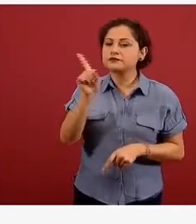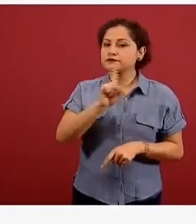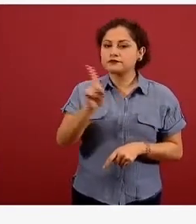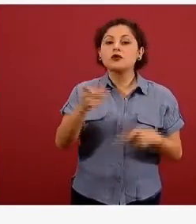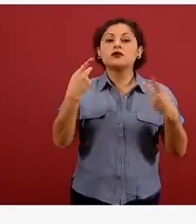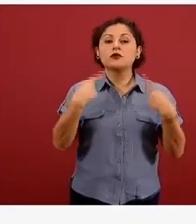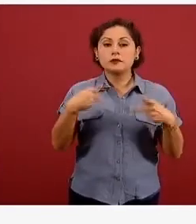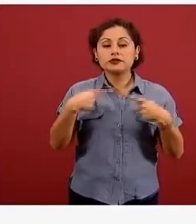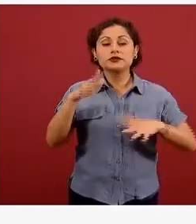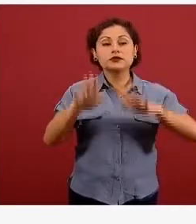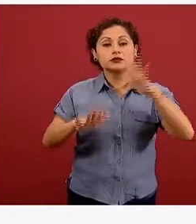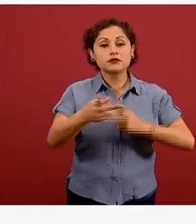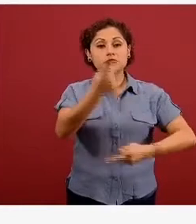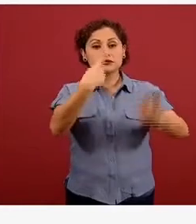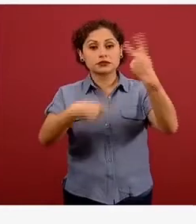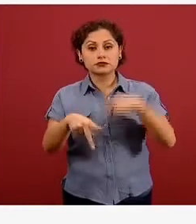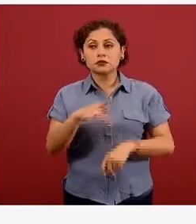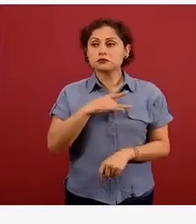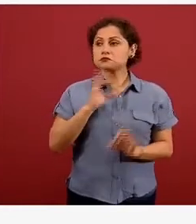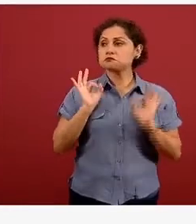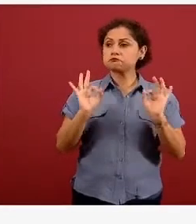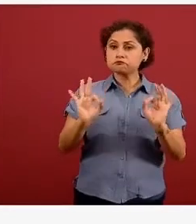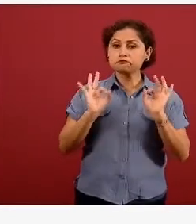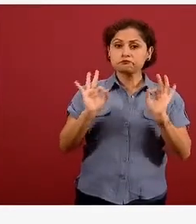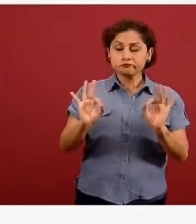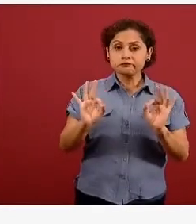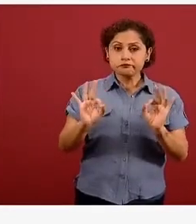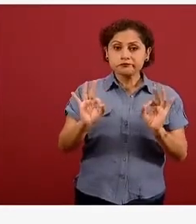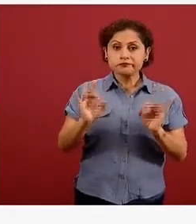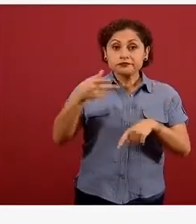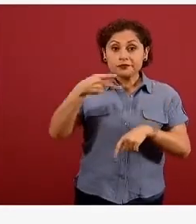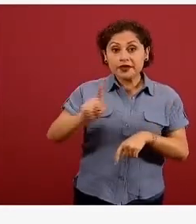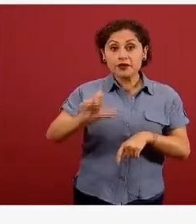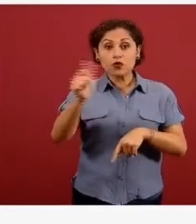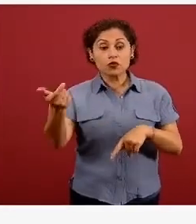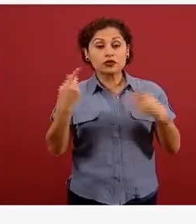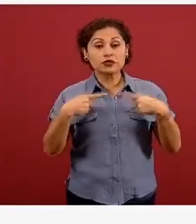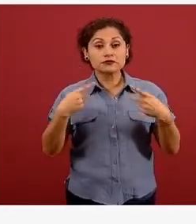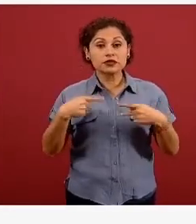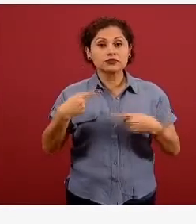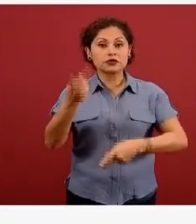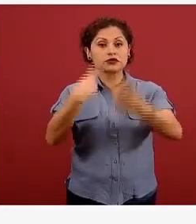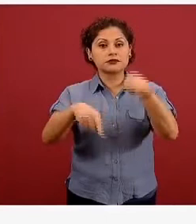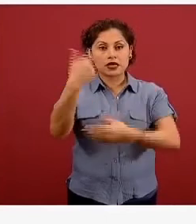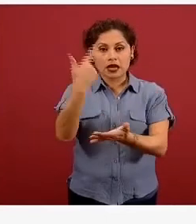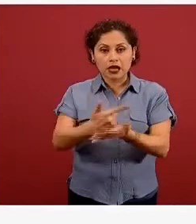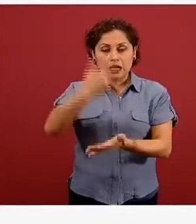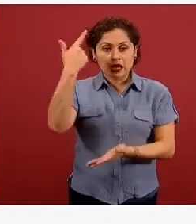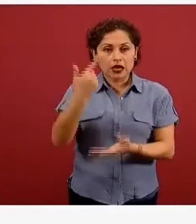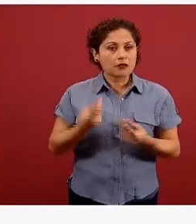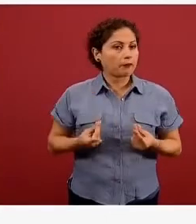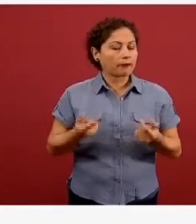en condiciones estables comparado con en condiciones no estables y fallecen de manera